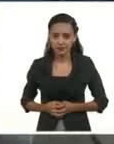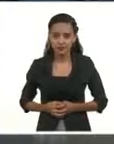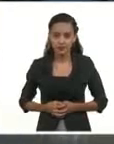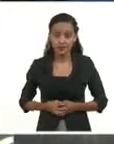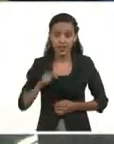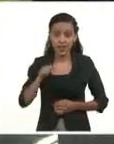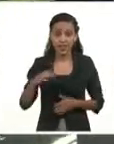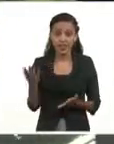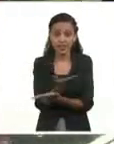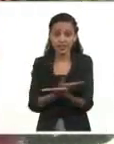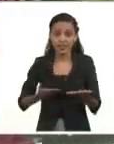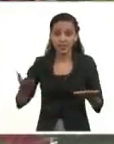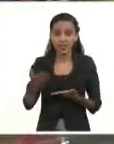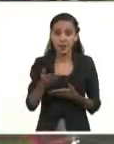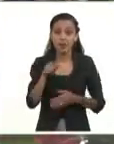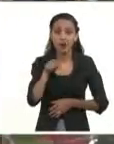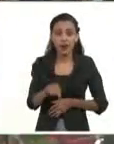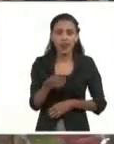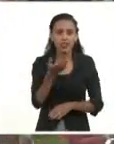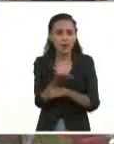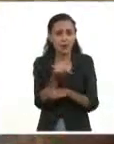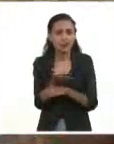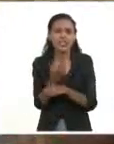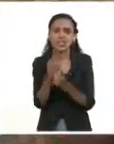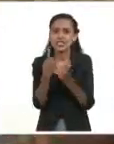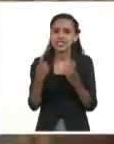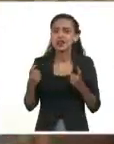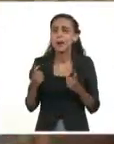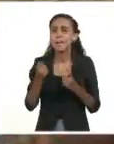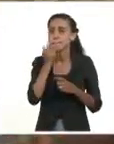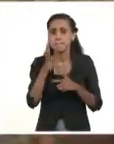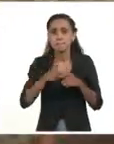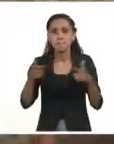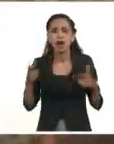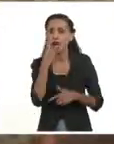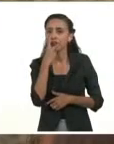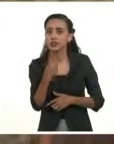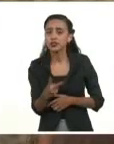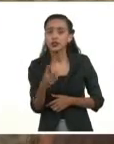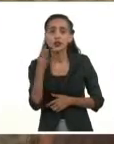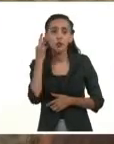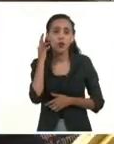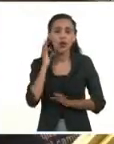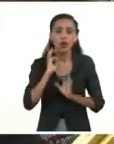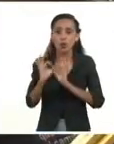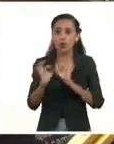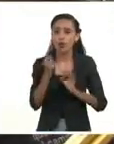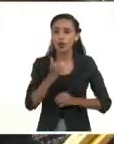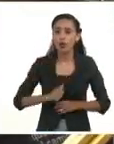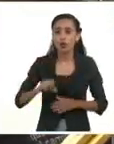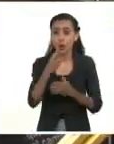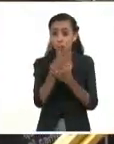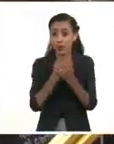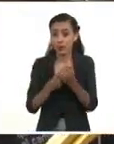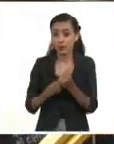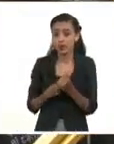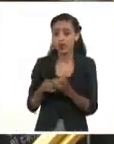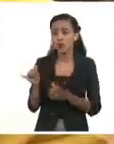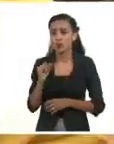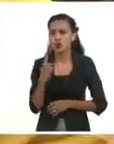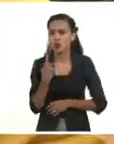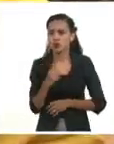este intercambio demandas sobre la necesidad de mayor atención a las madres cuidadoras de hijos con discapacidad no